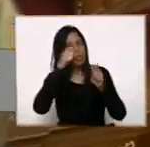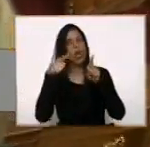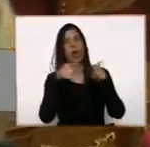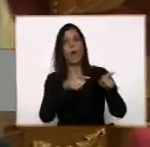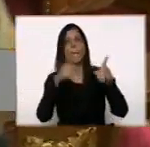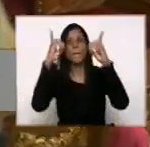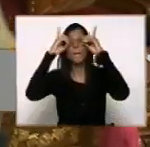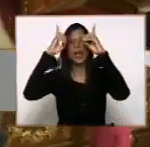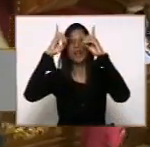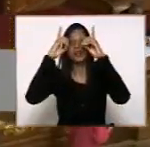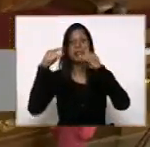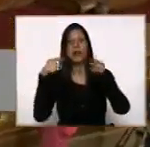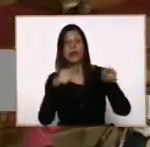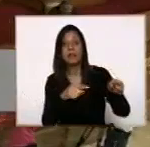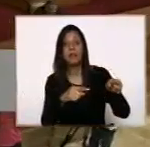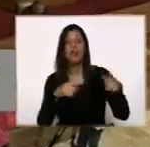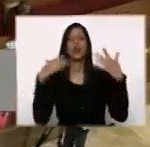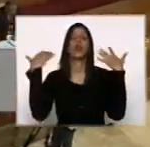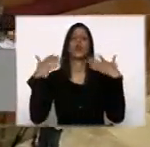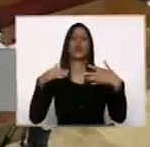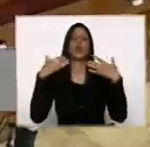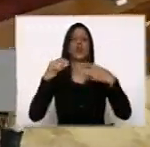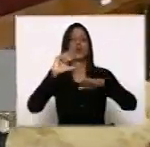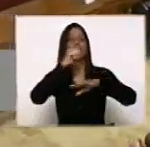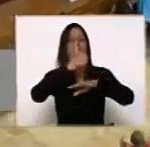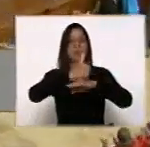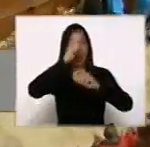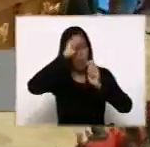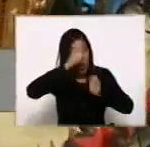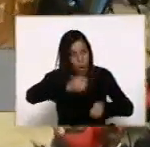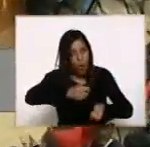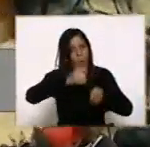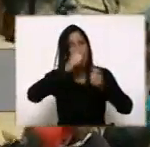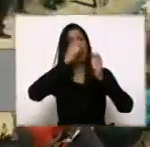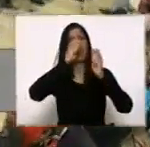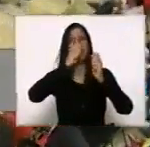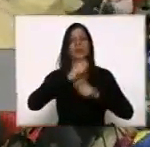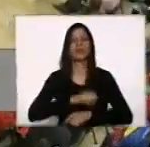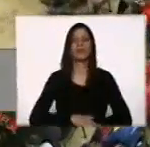presidenta de esta honorable Asamblea Nacional.